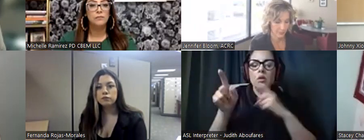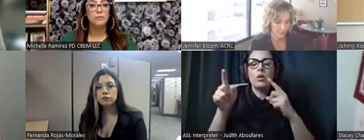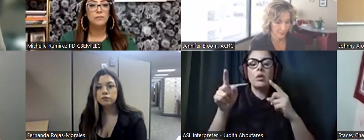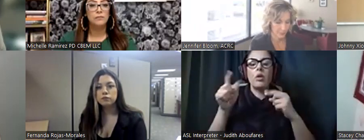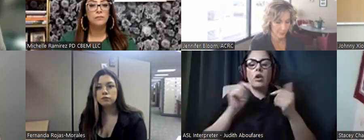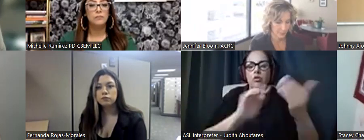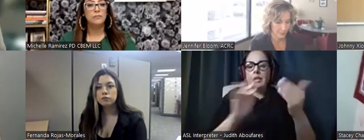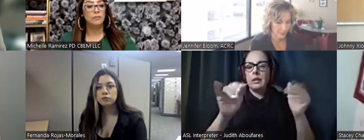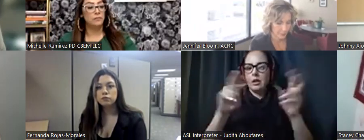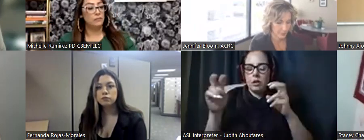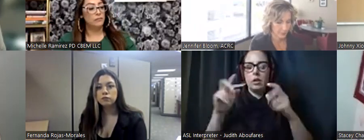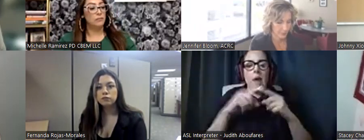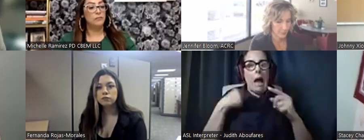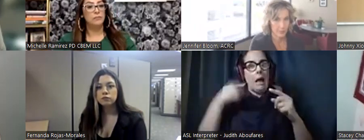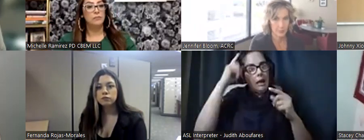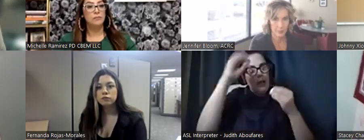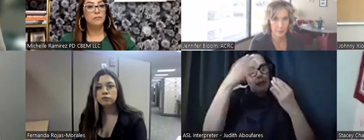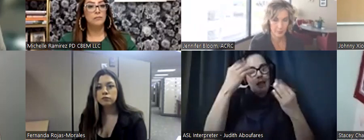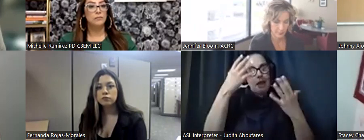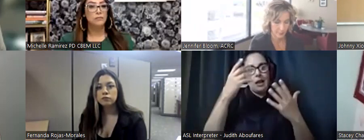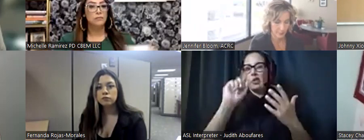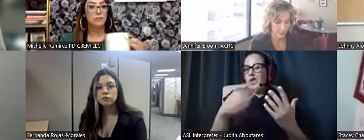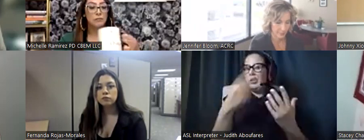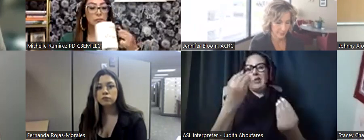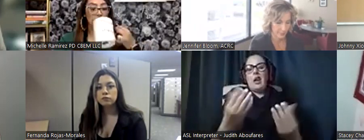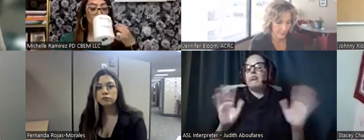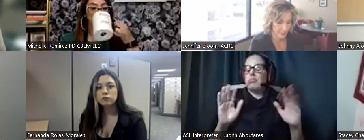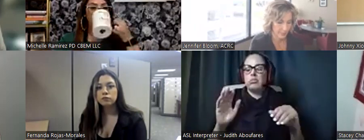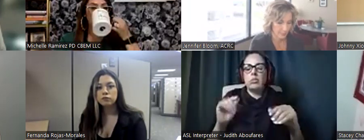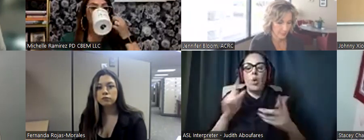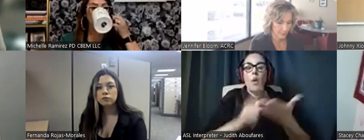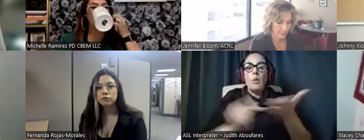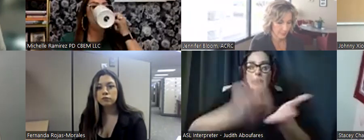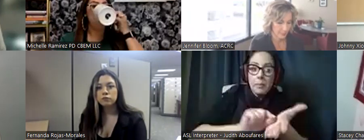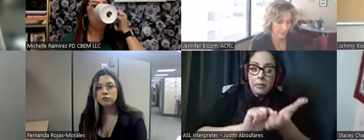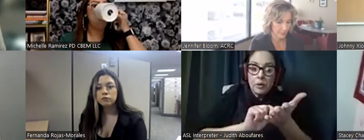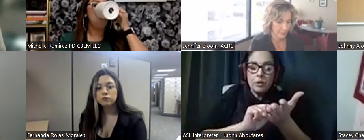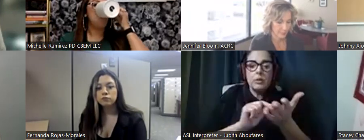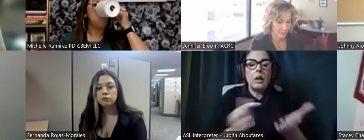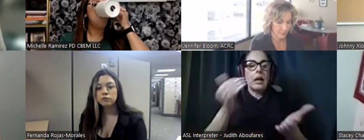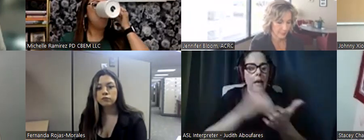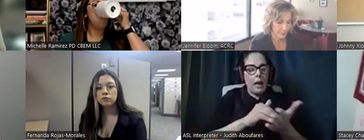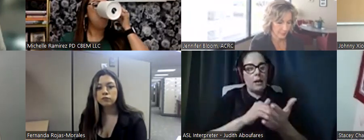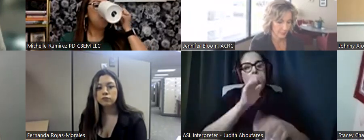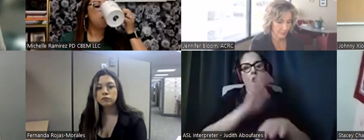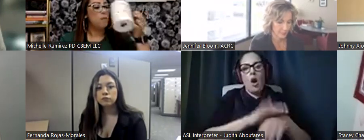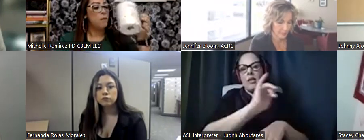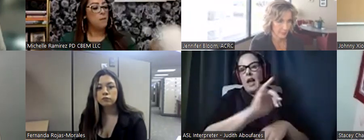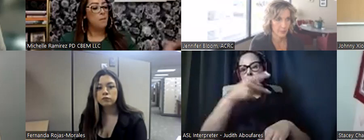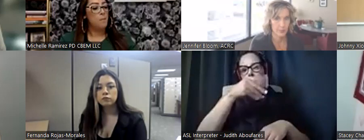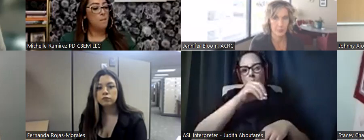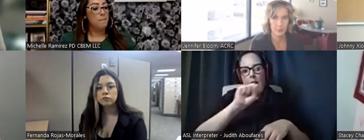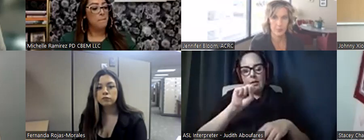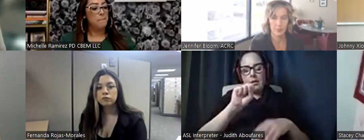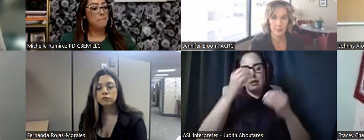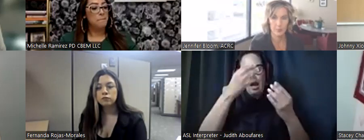para que se pueda la balanza inclinar hacia un lado. Así que nuevamente, esto es